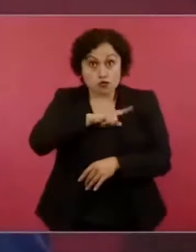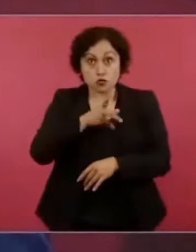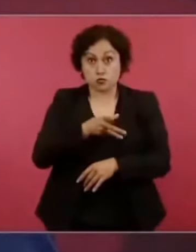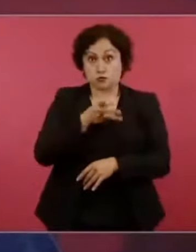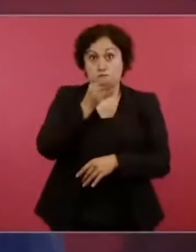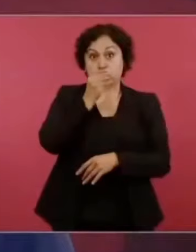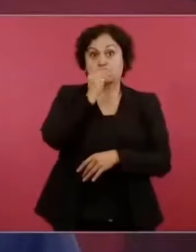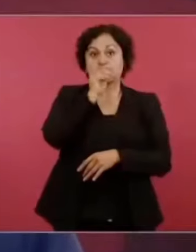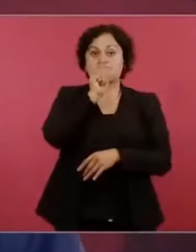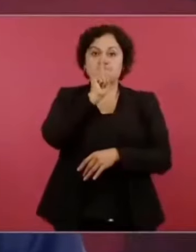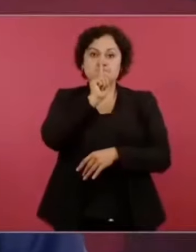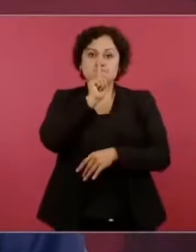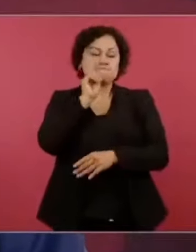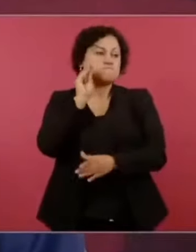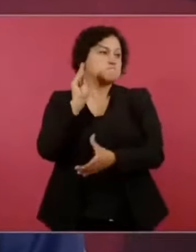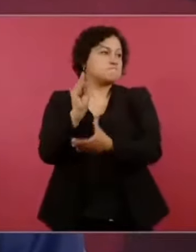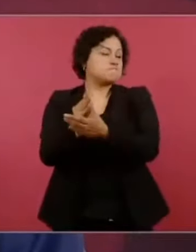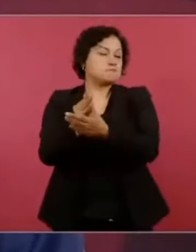un asunto así.